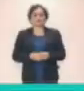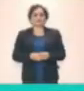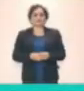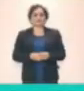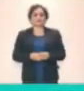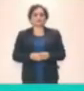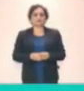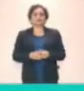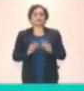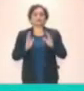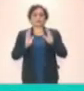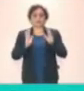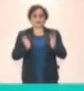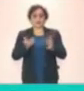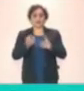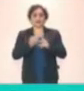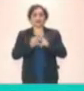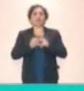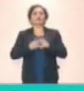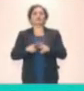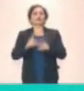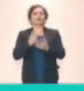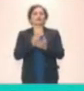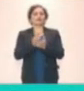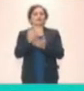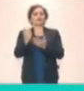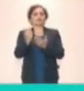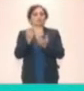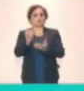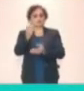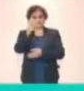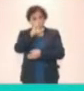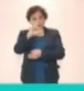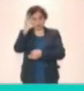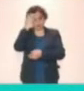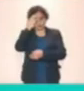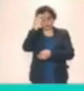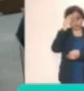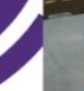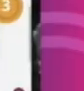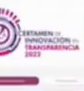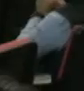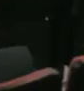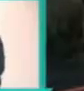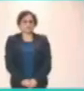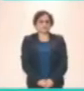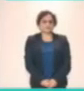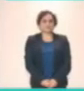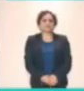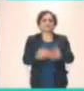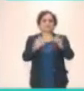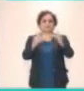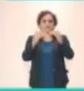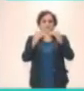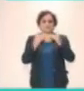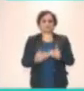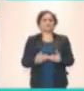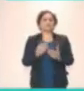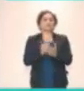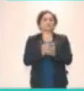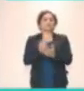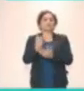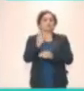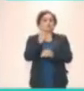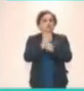Es momento de iniciar con la entrega de reconocimientos de la categoría Instituciones Académicas. A continuación, el premio al